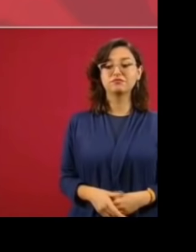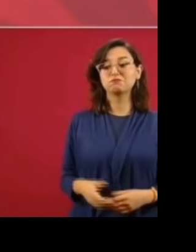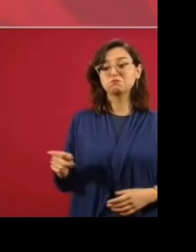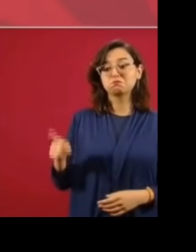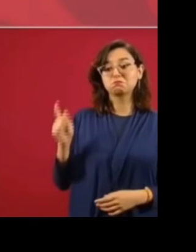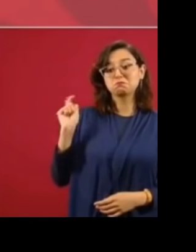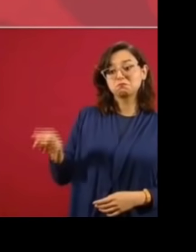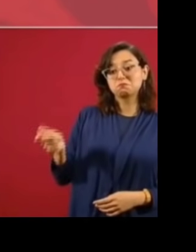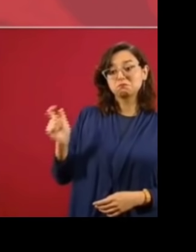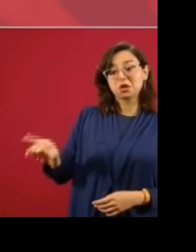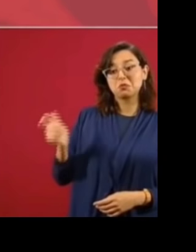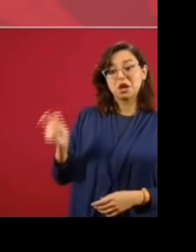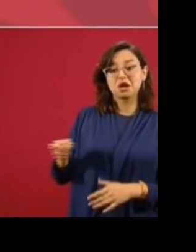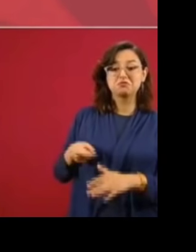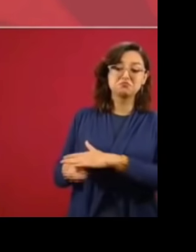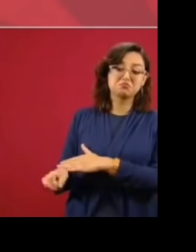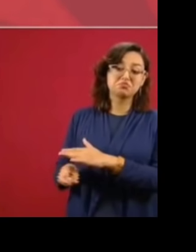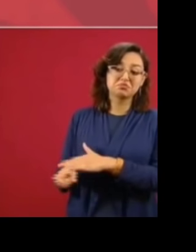asalariados.